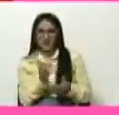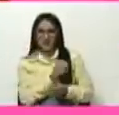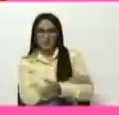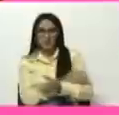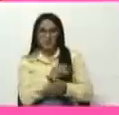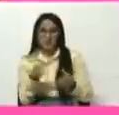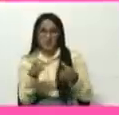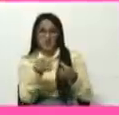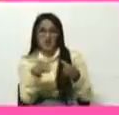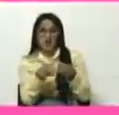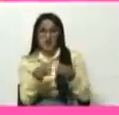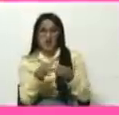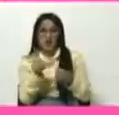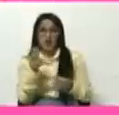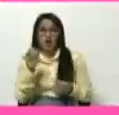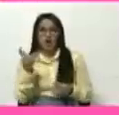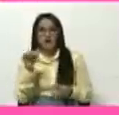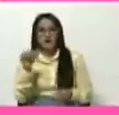Él sí era de una logia